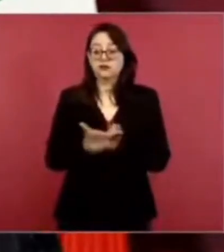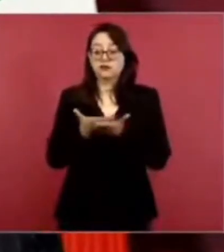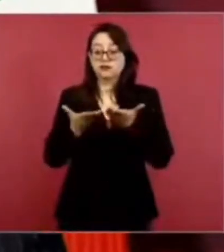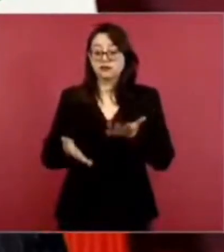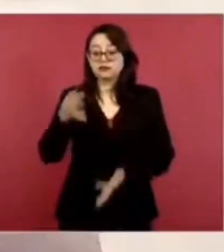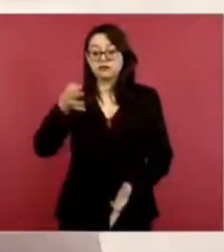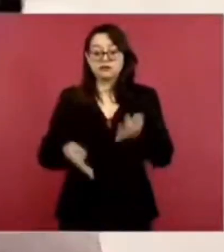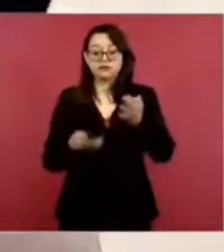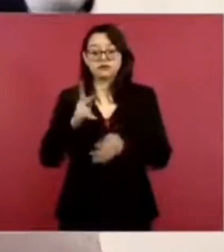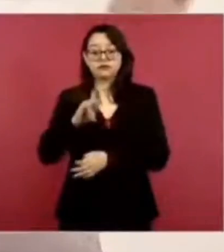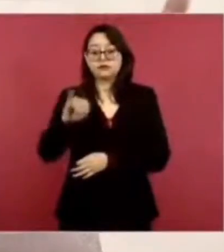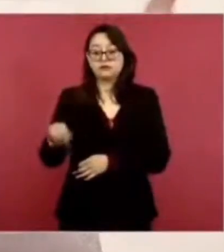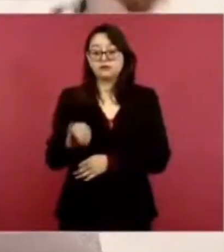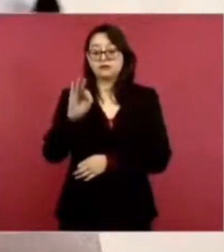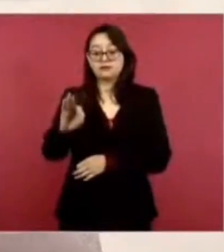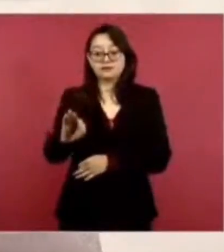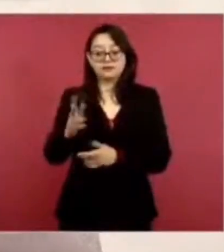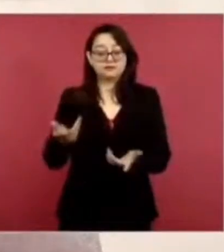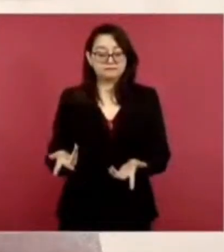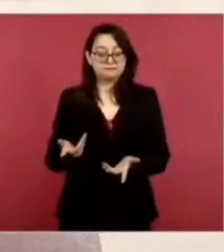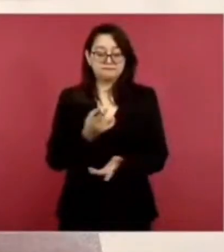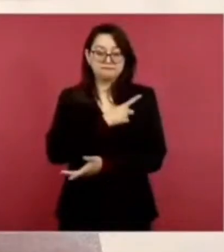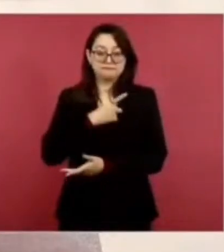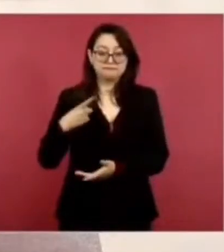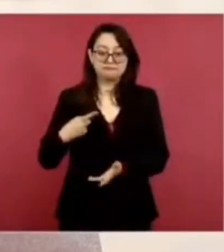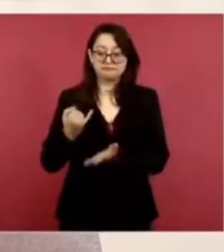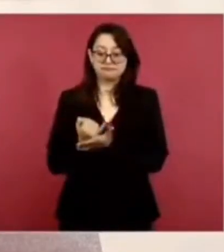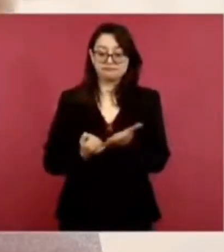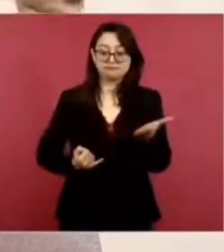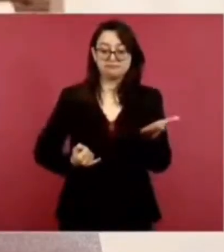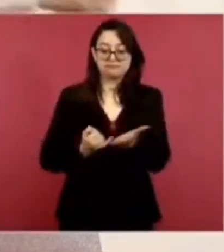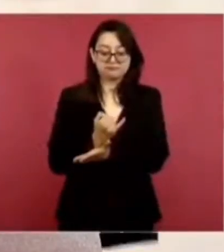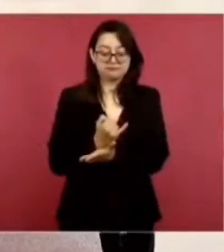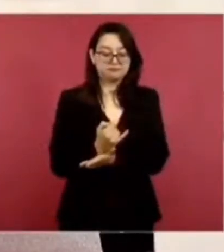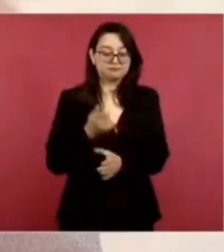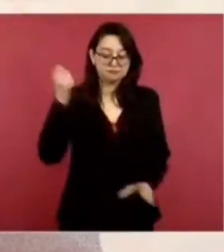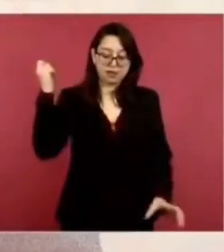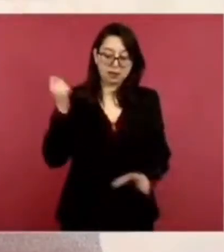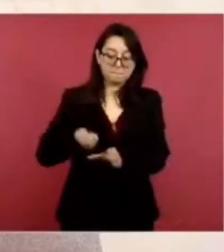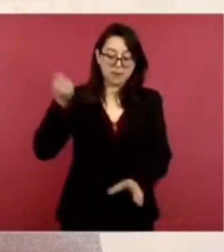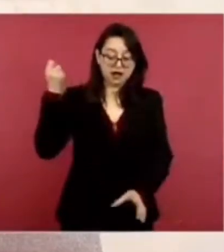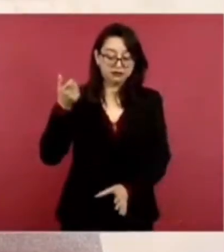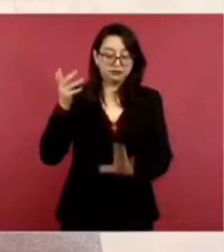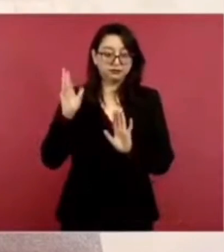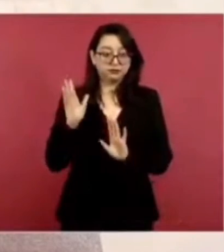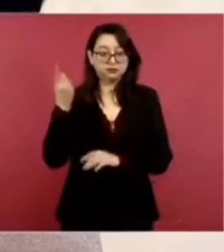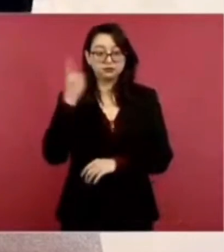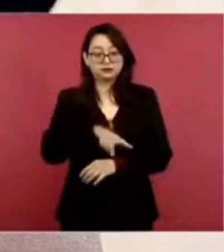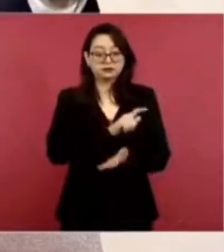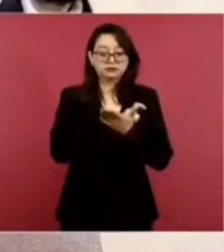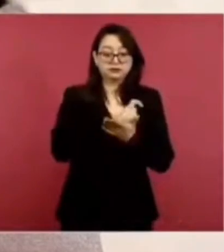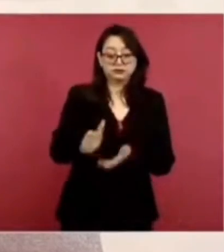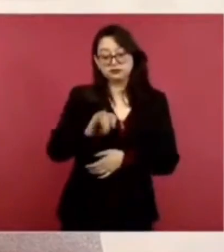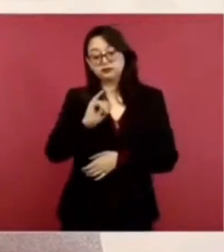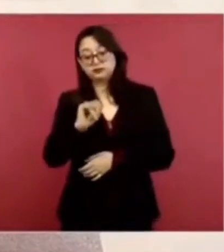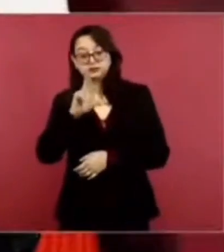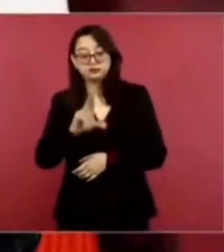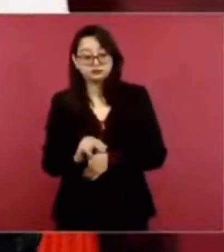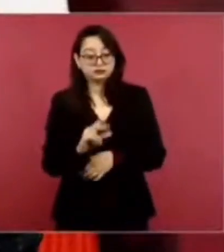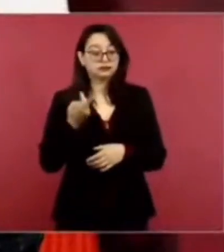sino es un juicio que viene desde la época de Fox, continuó